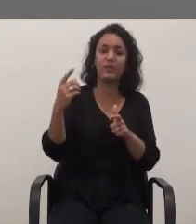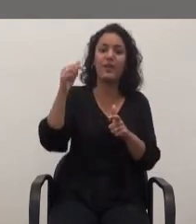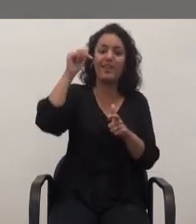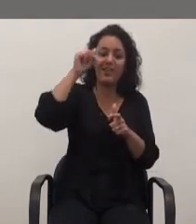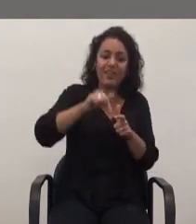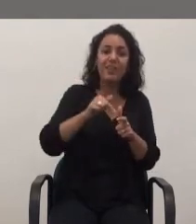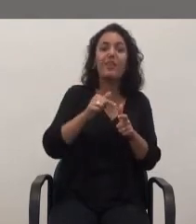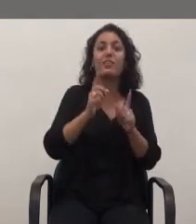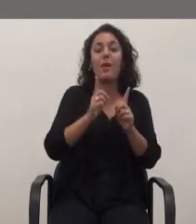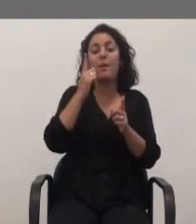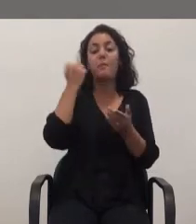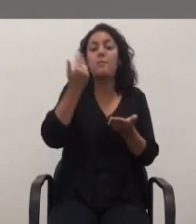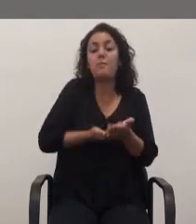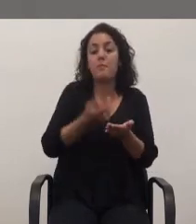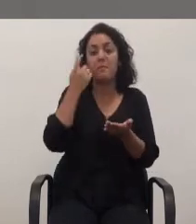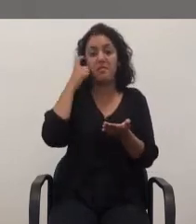algunas ideas.